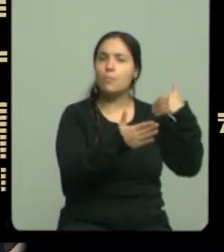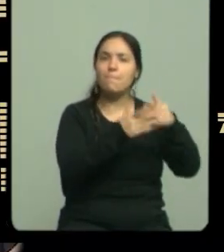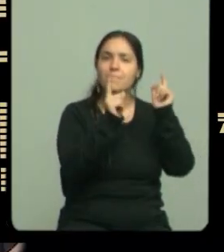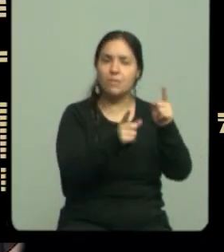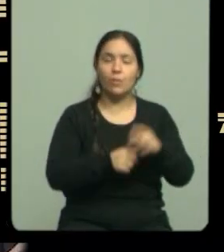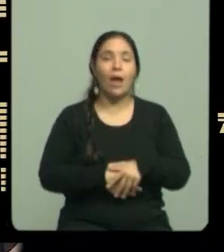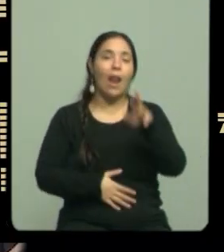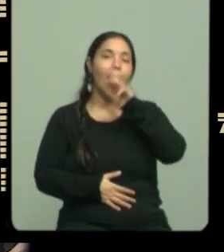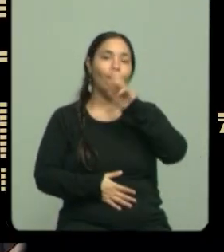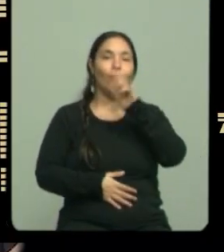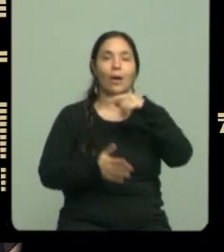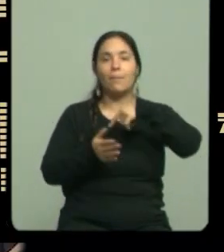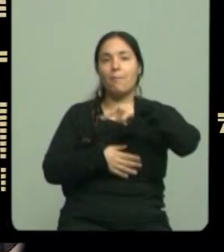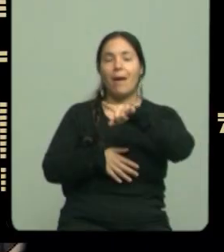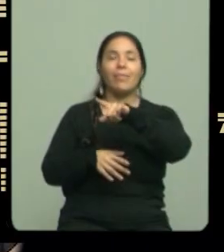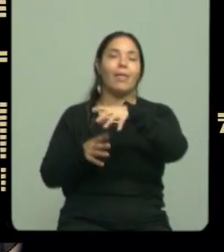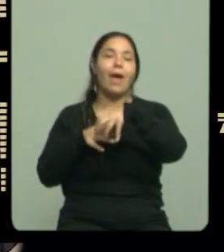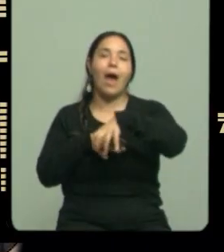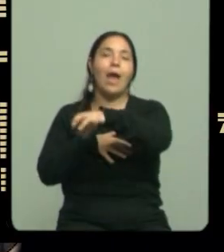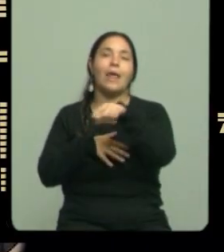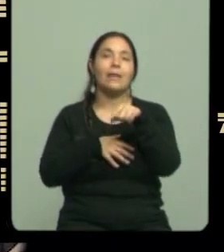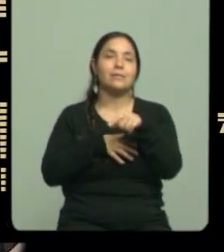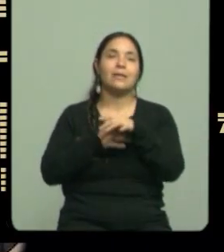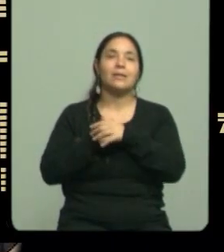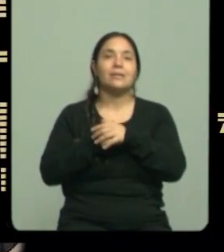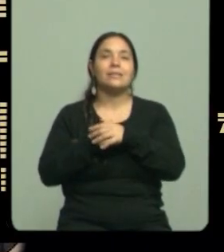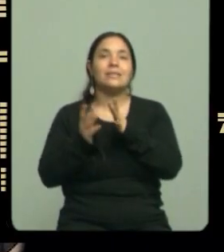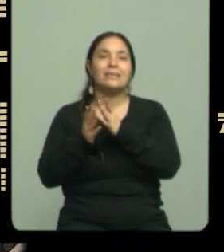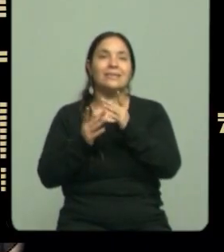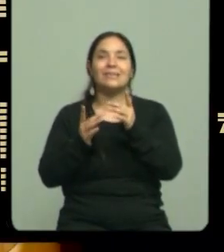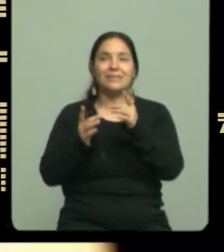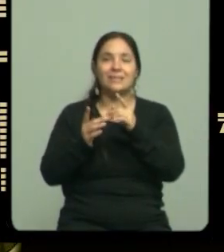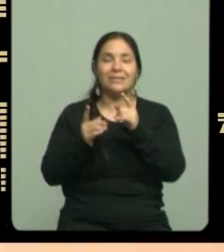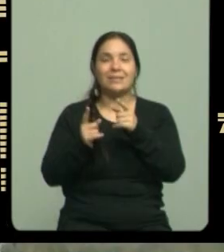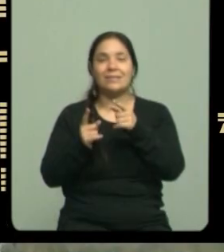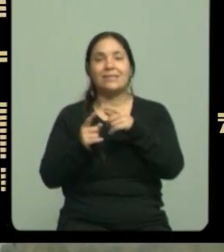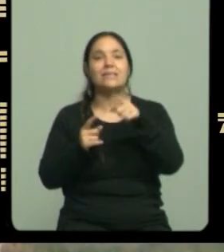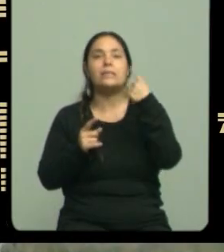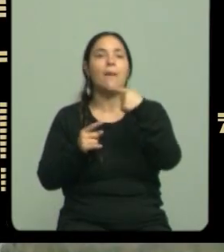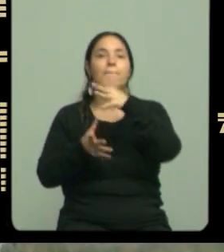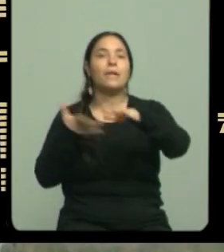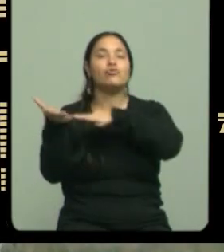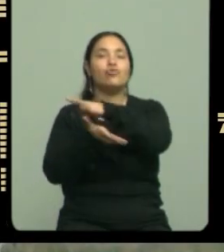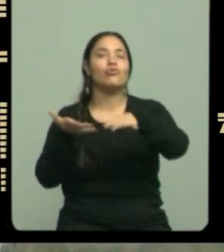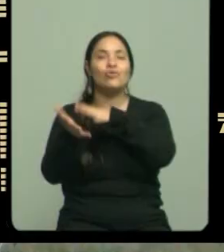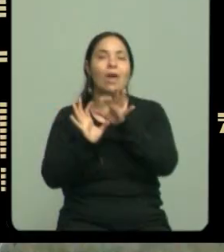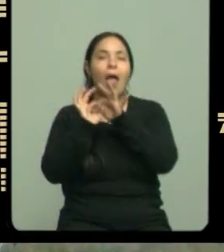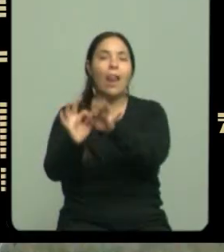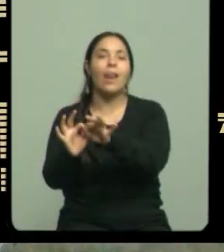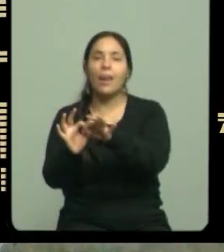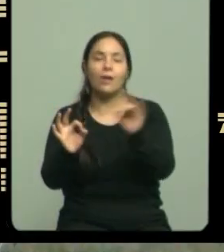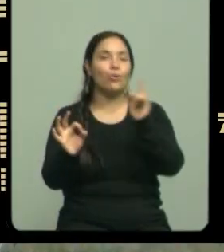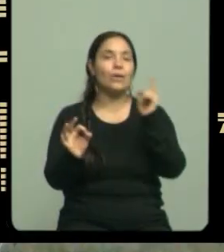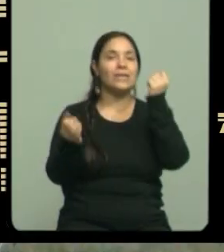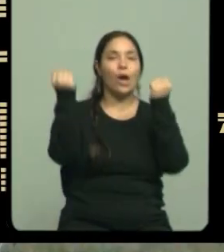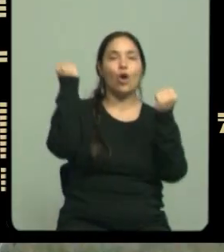y generalmente a la mujer se las envía a áreas también muy sensibles, pero que siempre tienen que ver con lo social y no tal vez